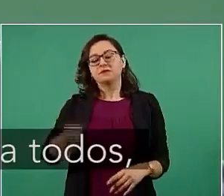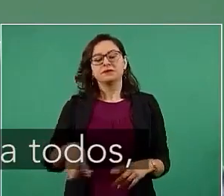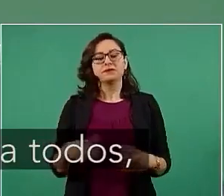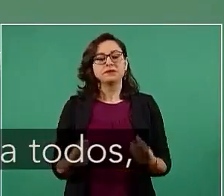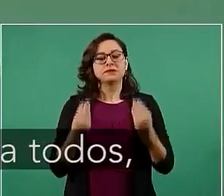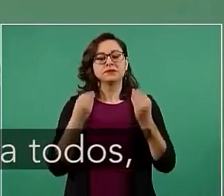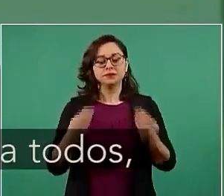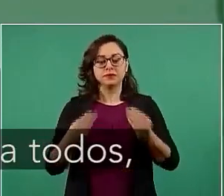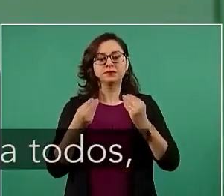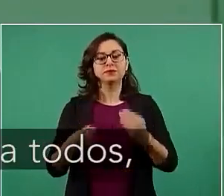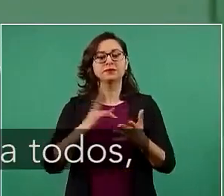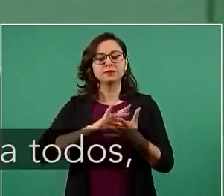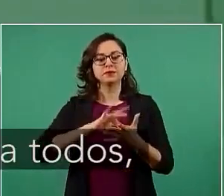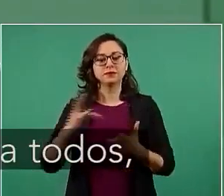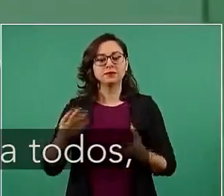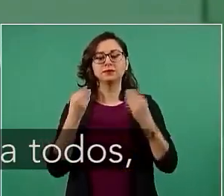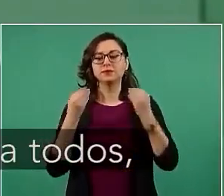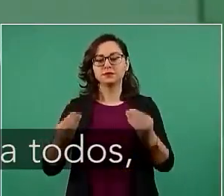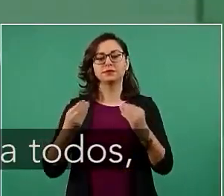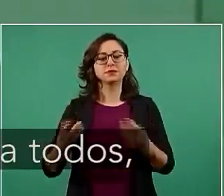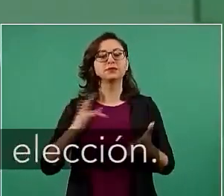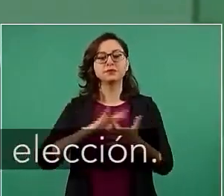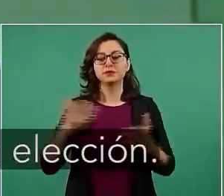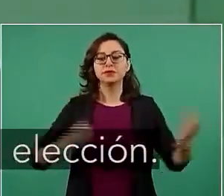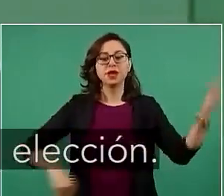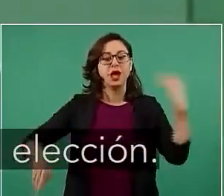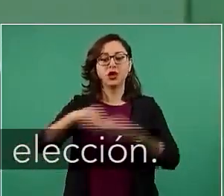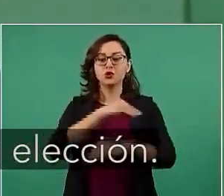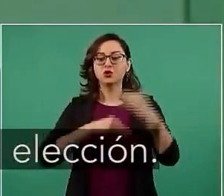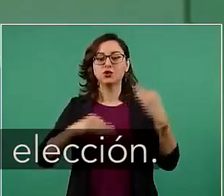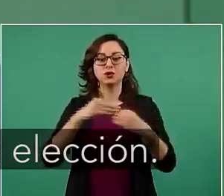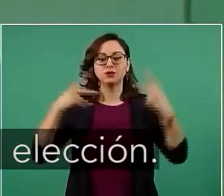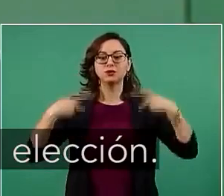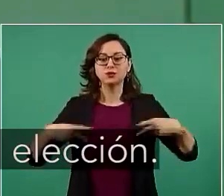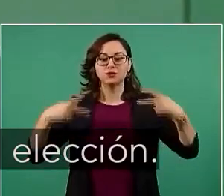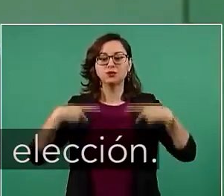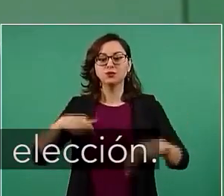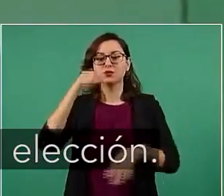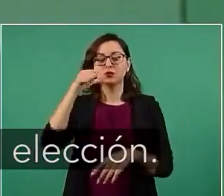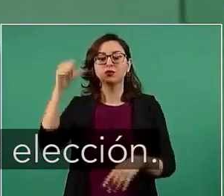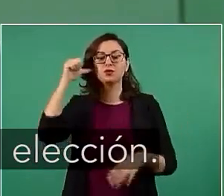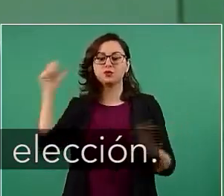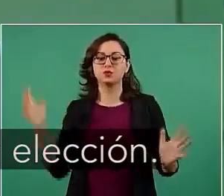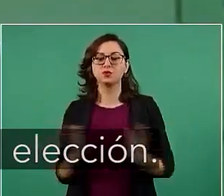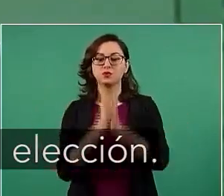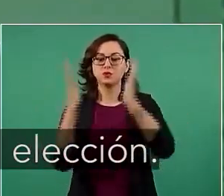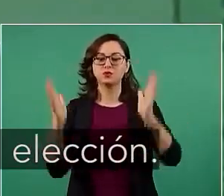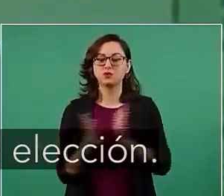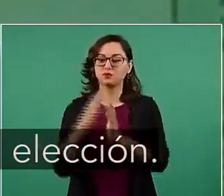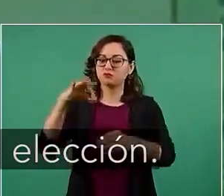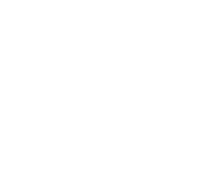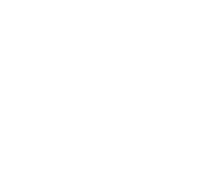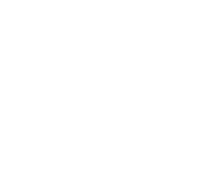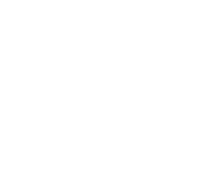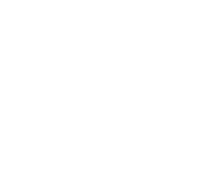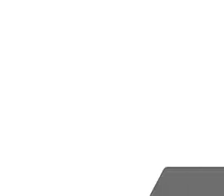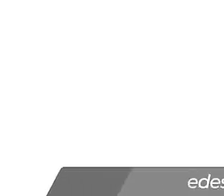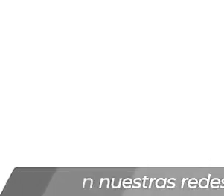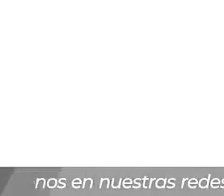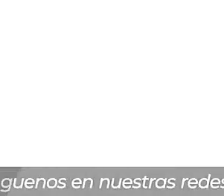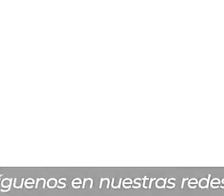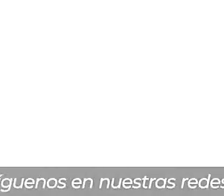muchas gracias a todo el pueblo, a todos los que participaron en esta elección.